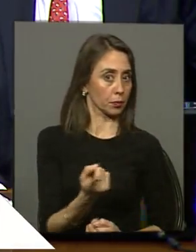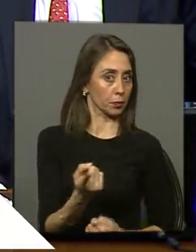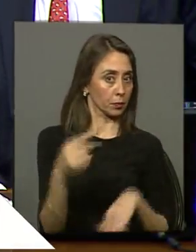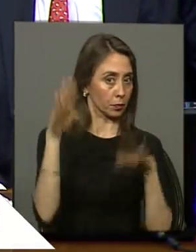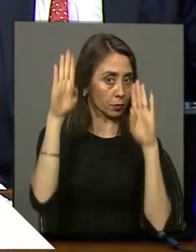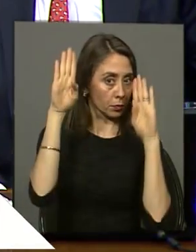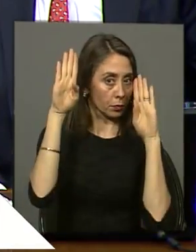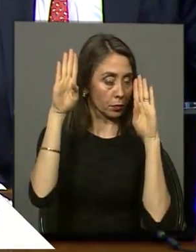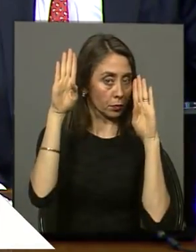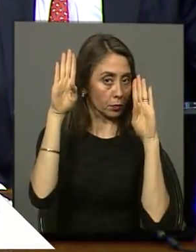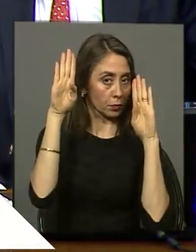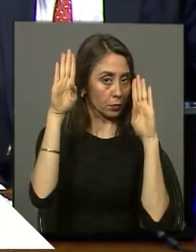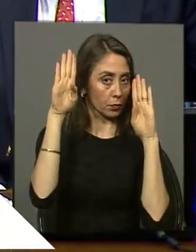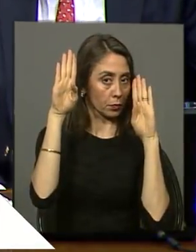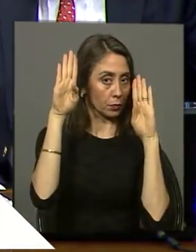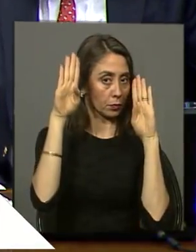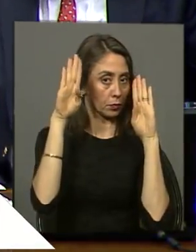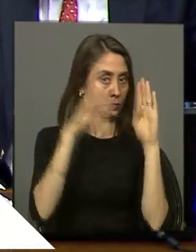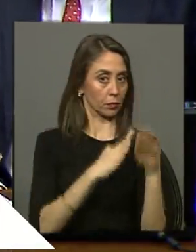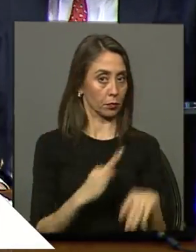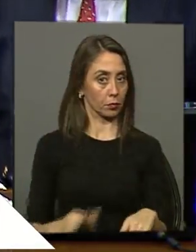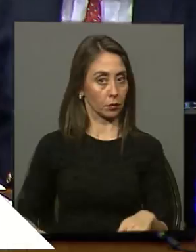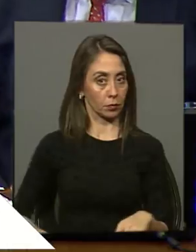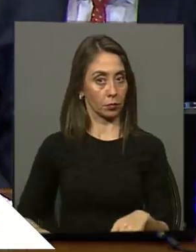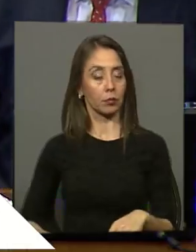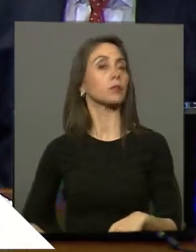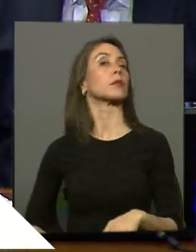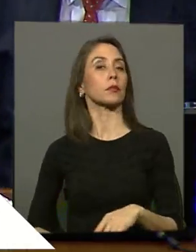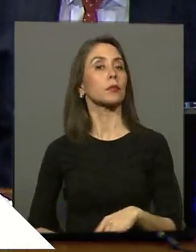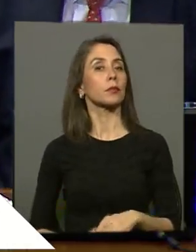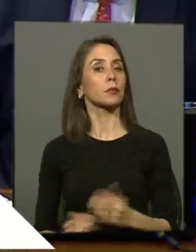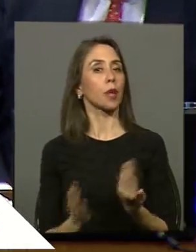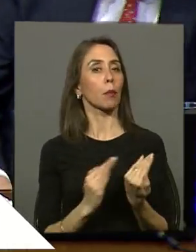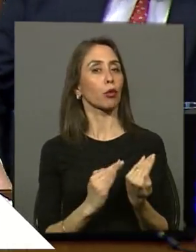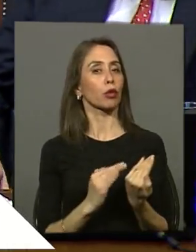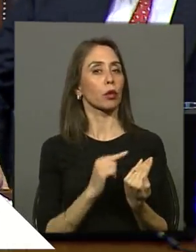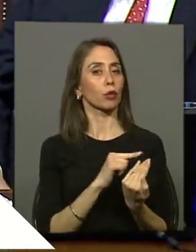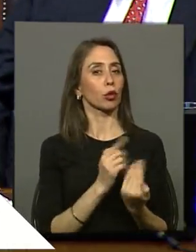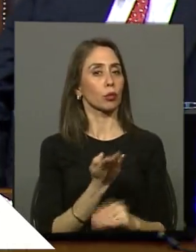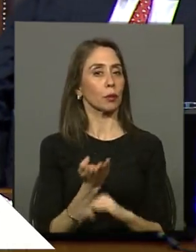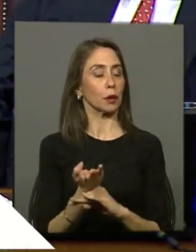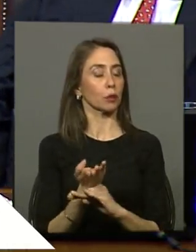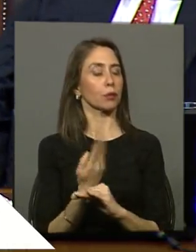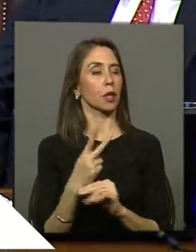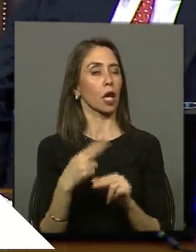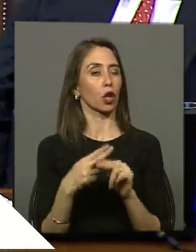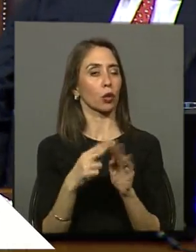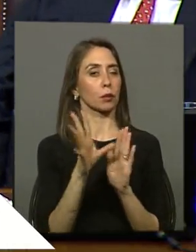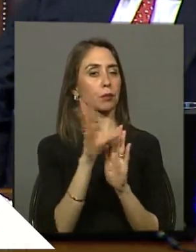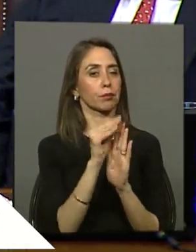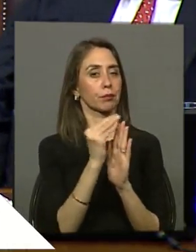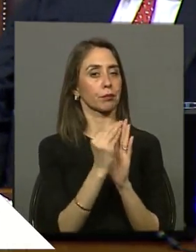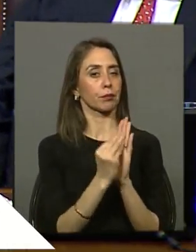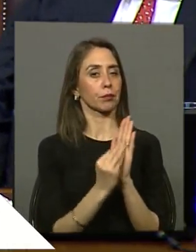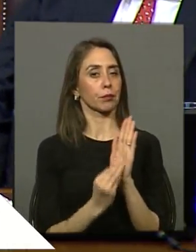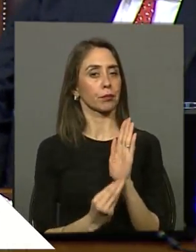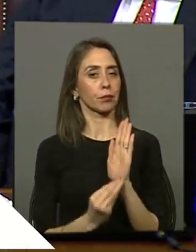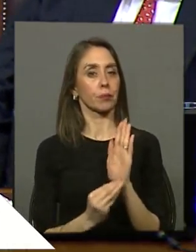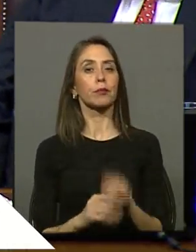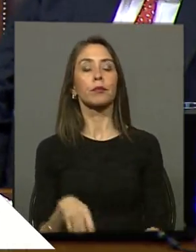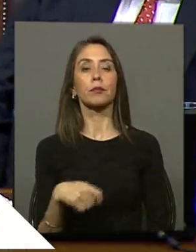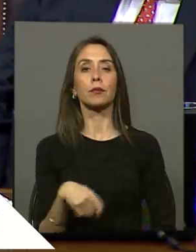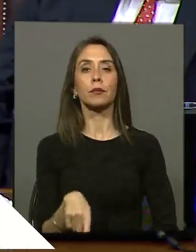de los parlamentarios que se encuentran adhiriendo a vuestra presentación y que hemos tomado la respectiva nota